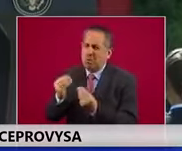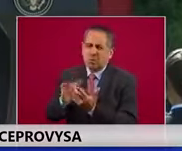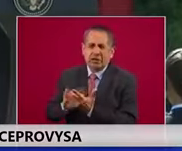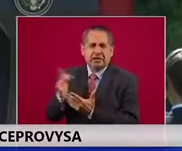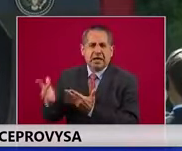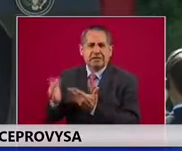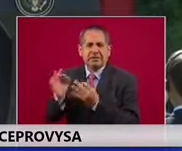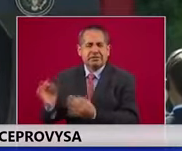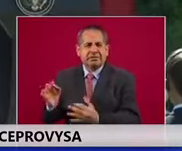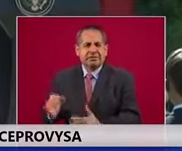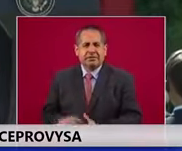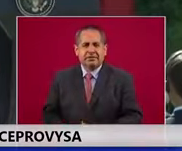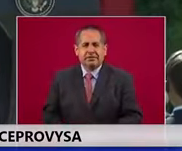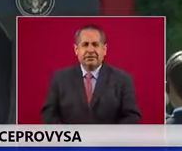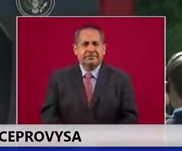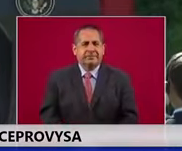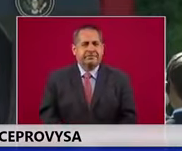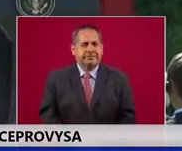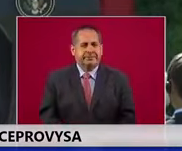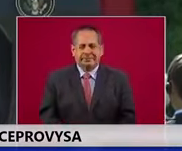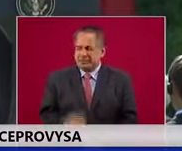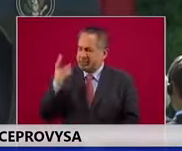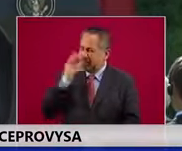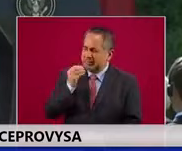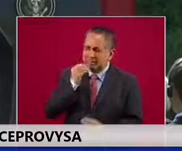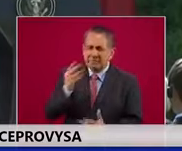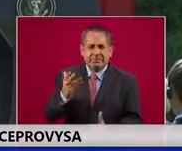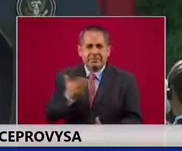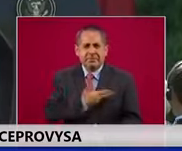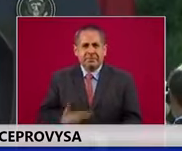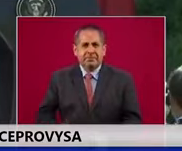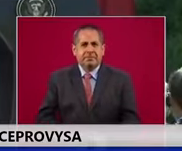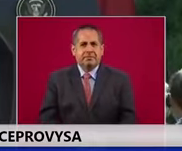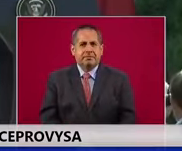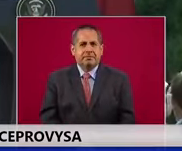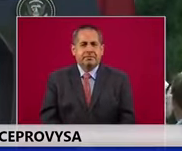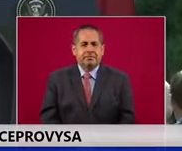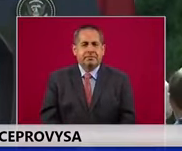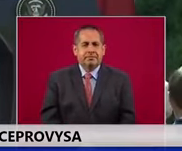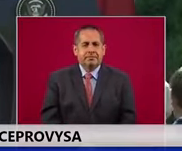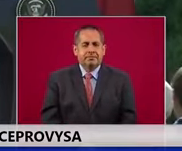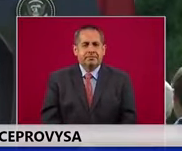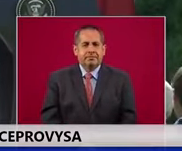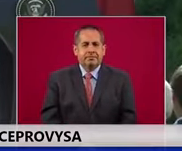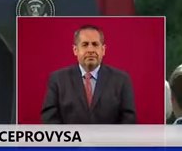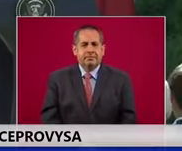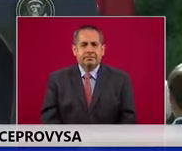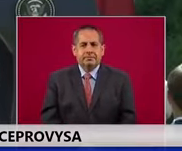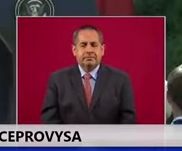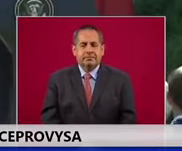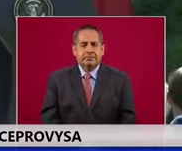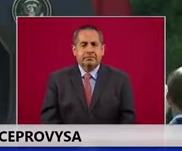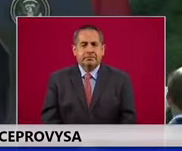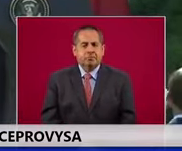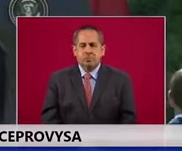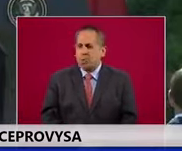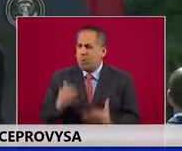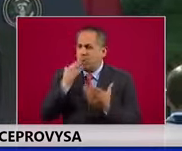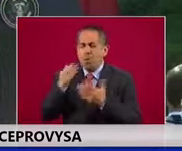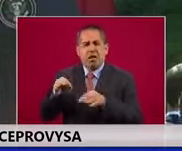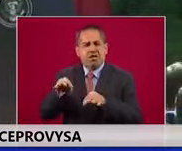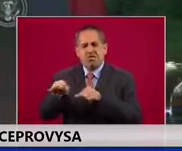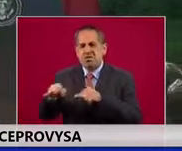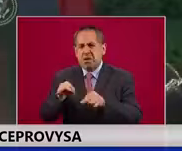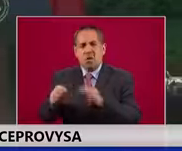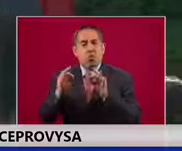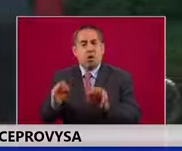much, Mr. President. Fantástico, hermoso, señor presidente. Great job, thank you. And we will now sign a very important document.